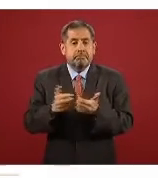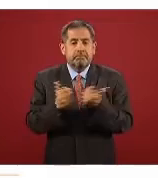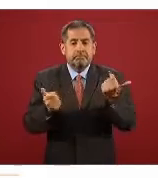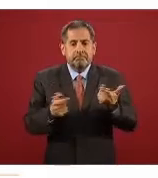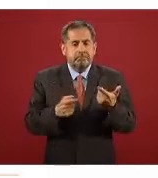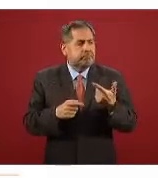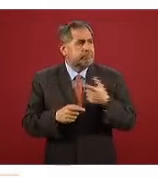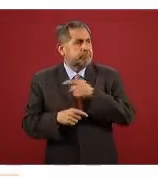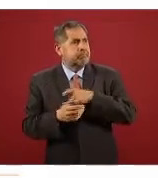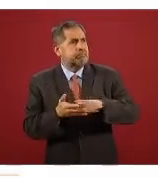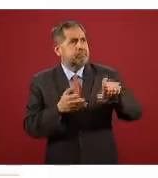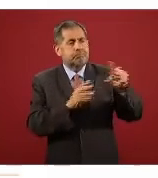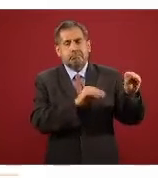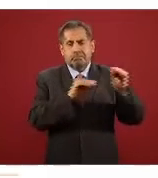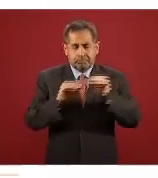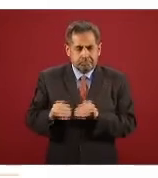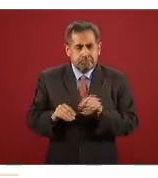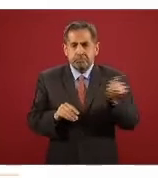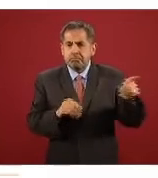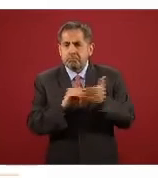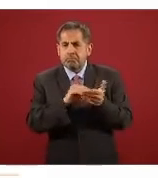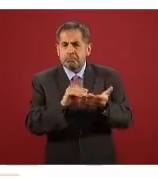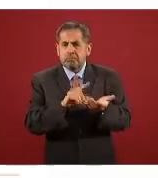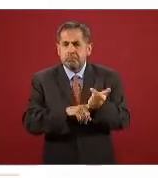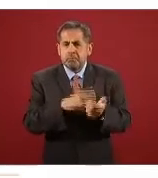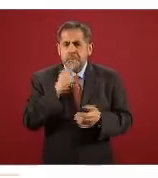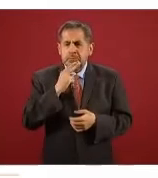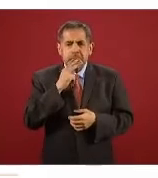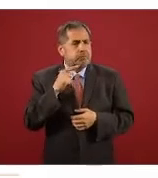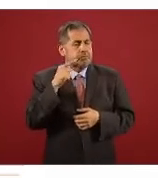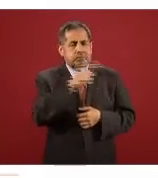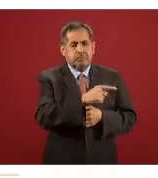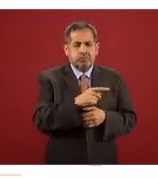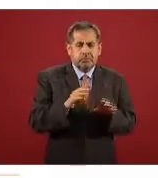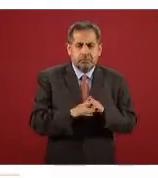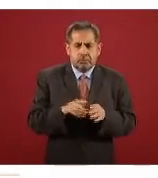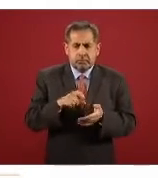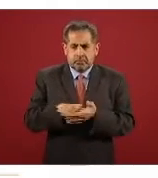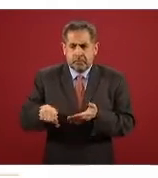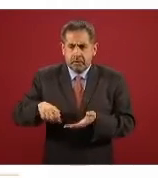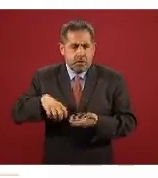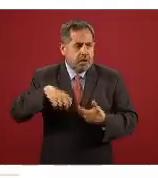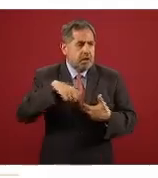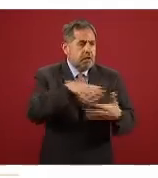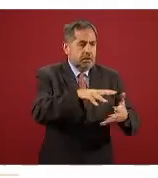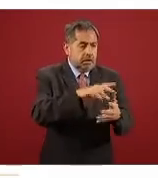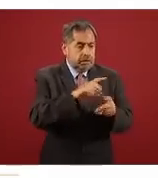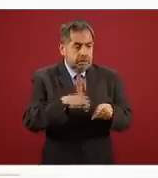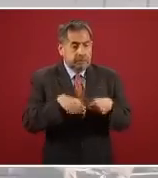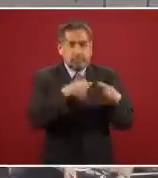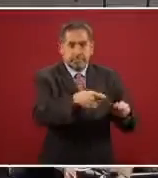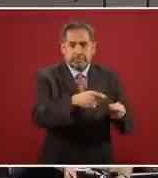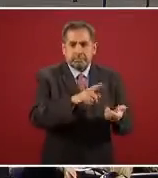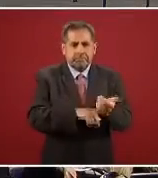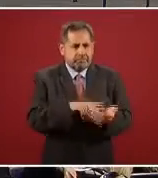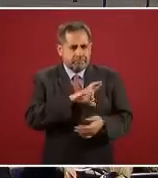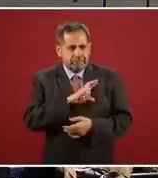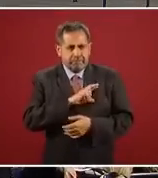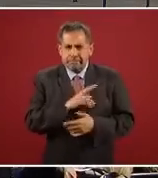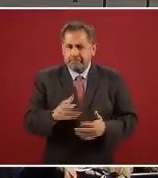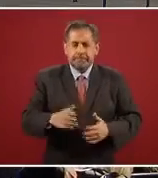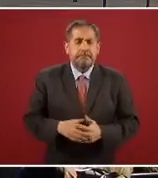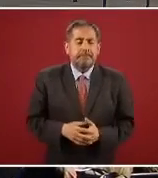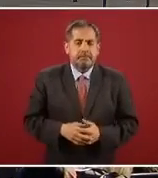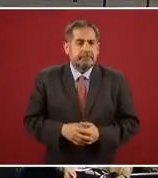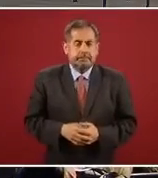bien adquirido un software adquirido por recursos públicos para una empresa de naturaleza privada. Durante